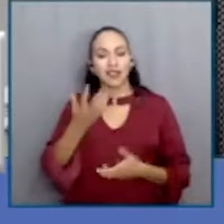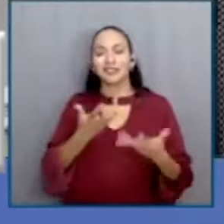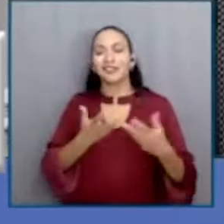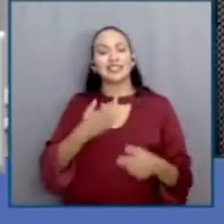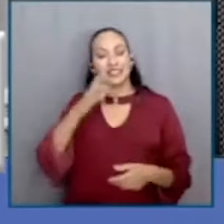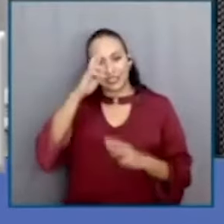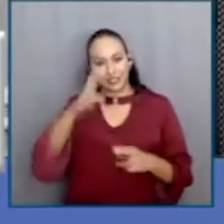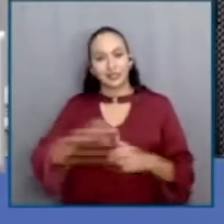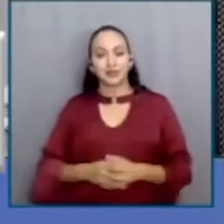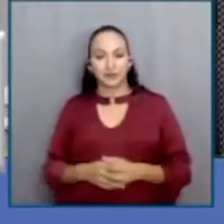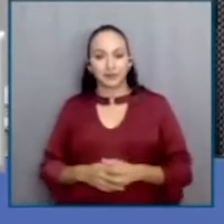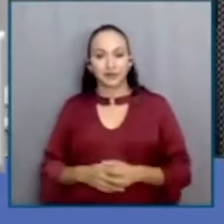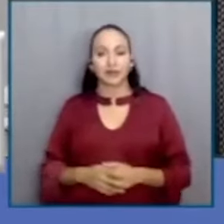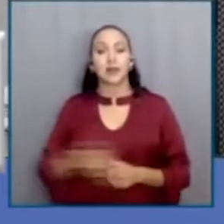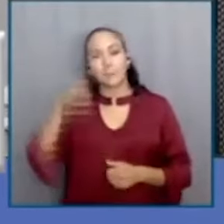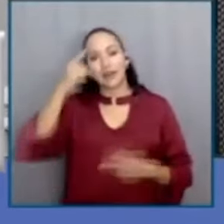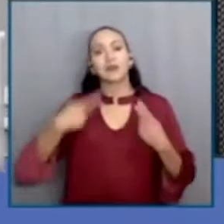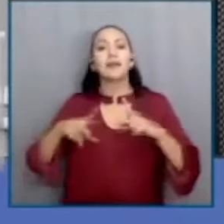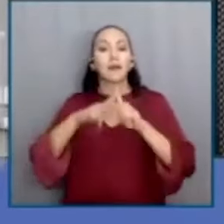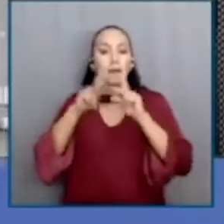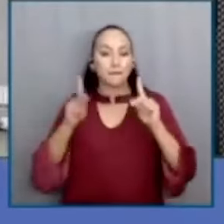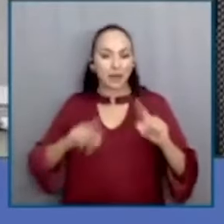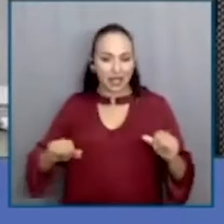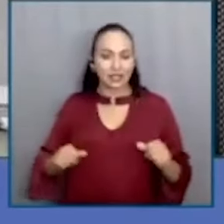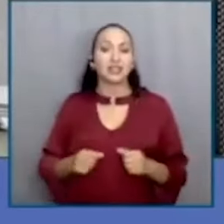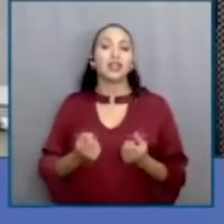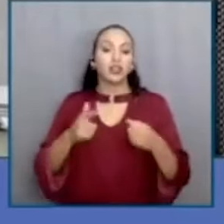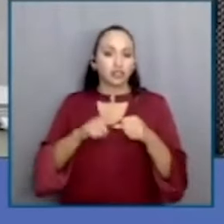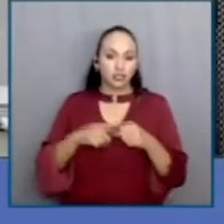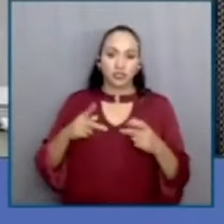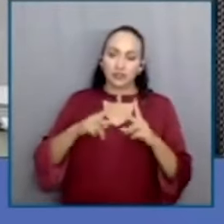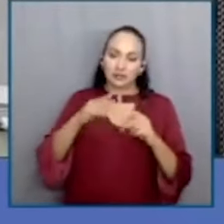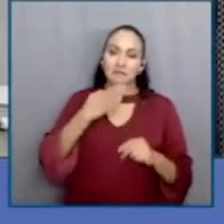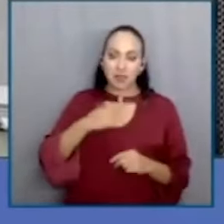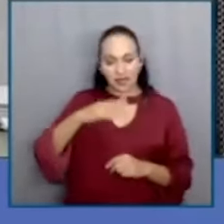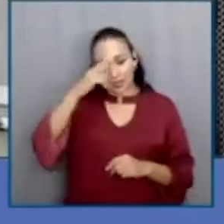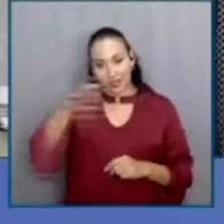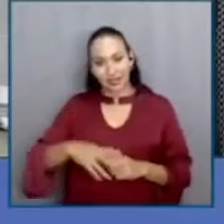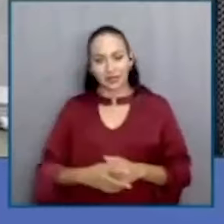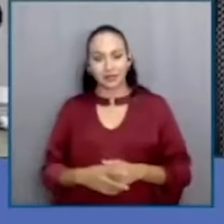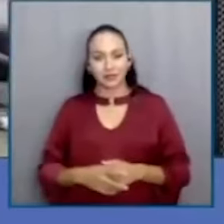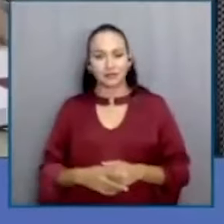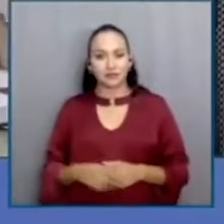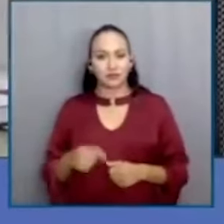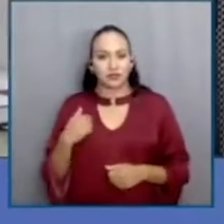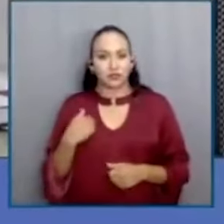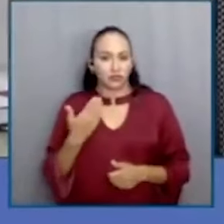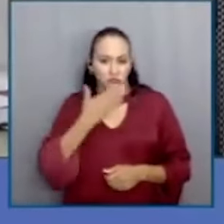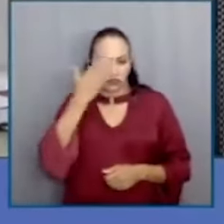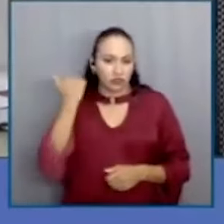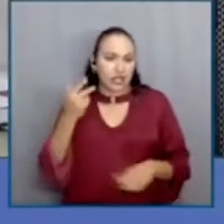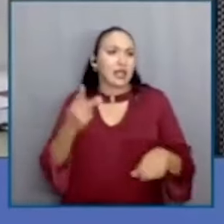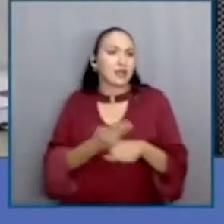por la paz social y por el bienestar de México. Yo no sé qué pasaría en un